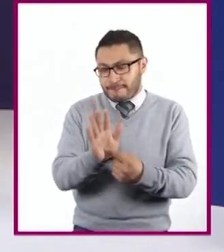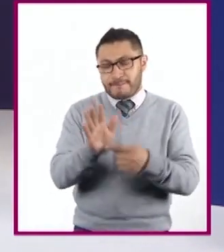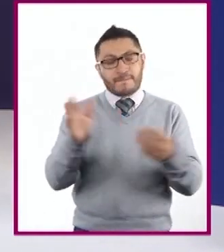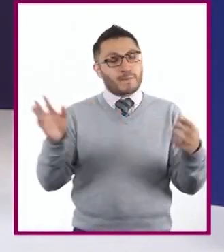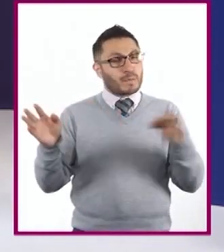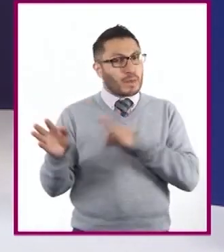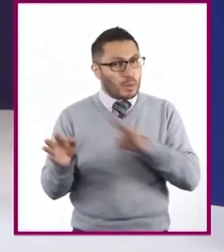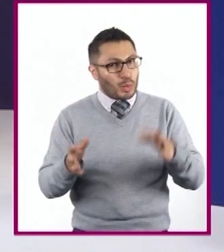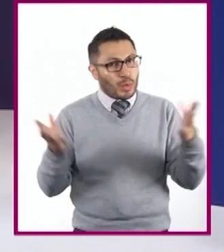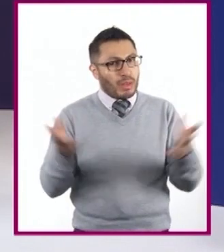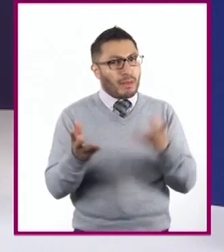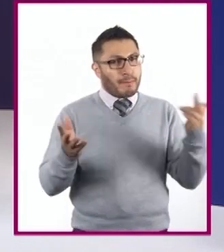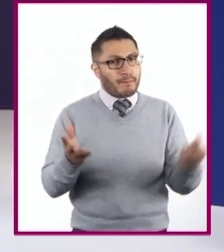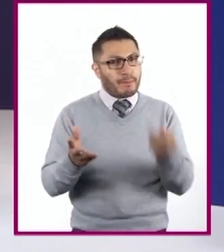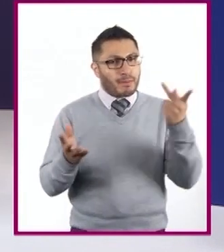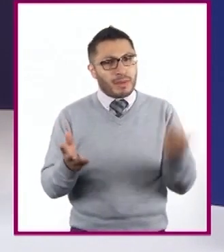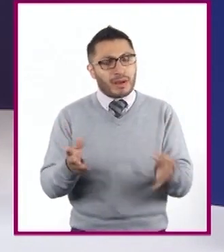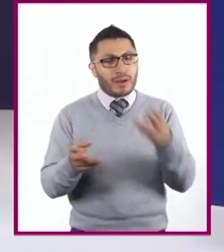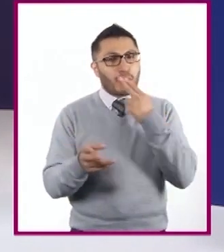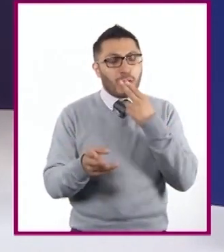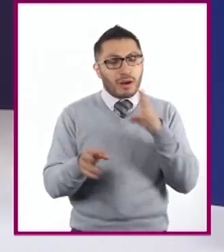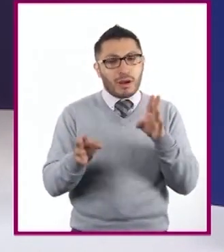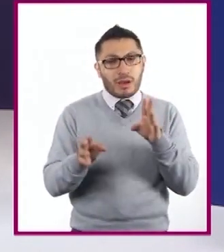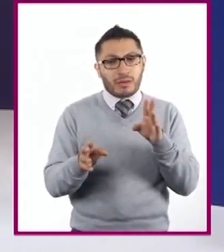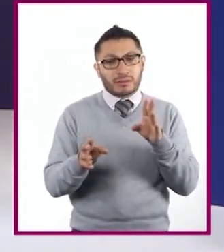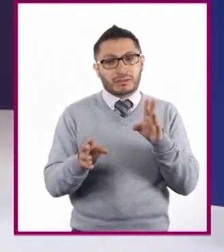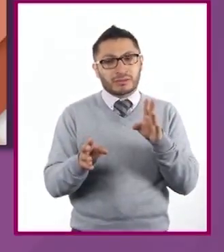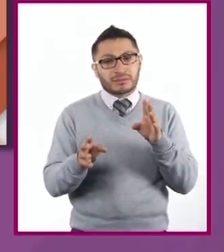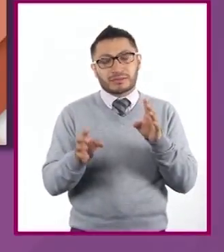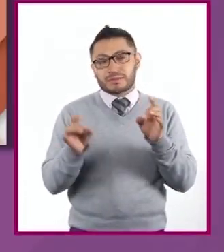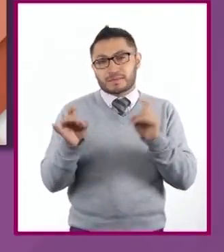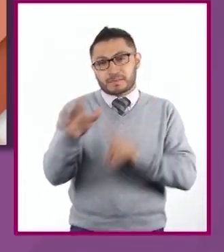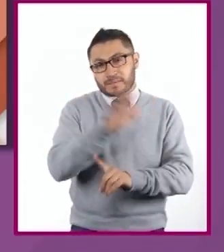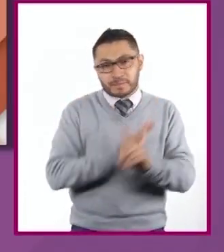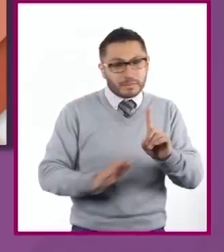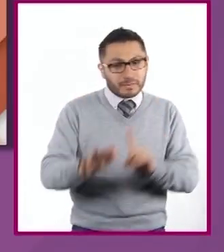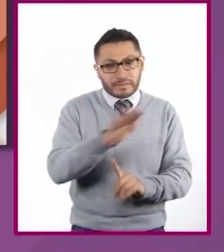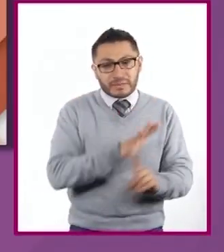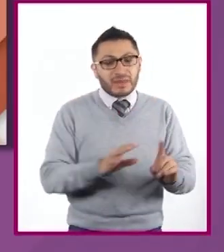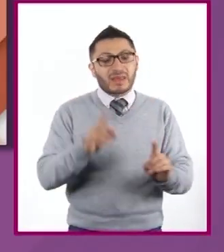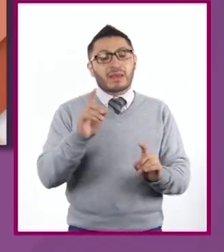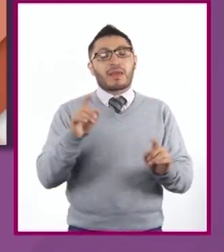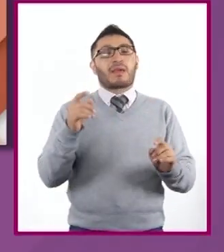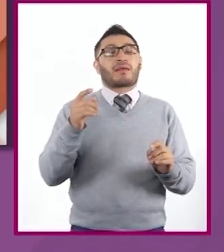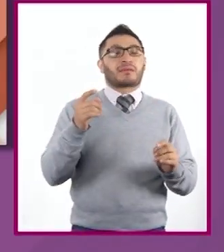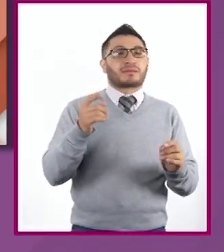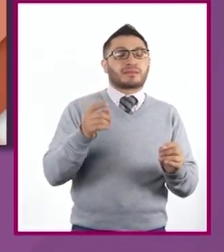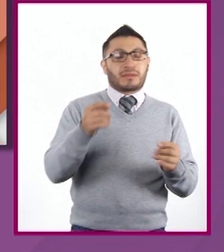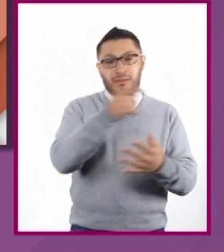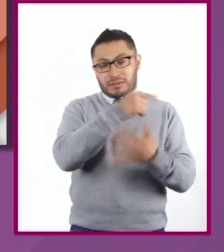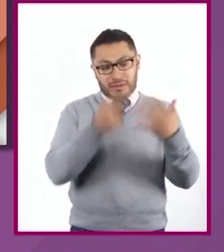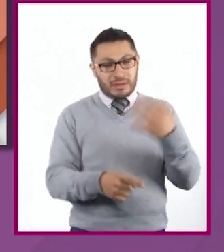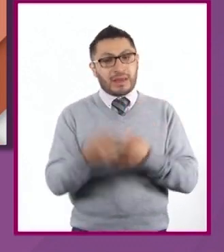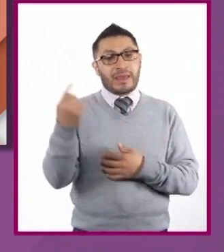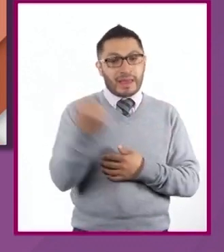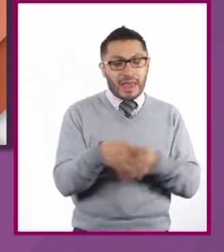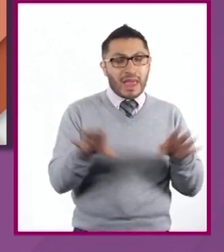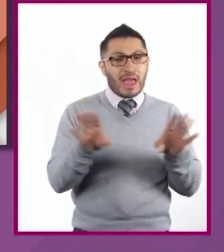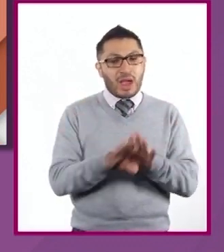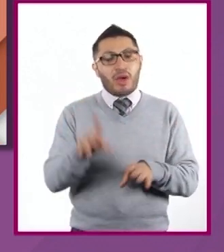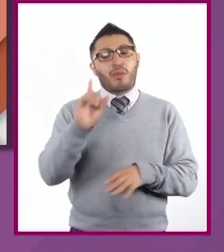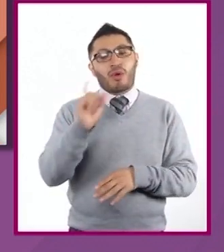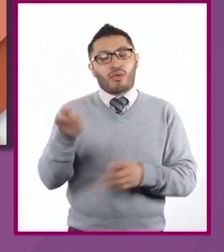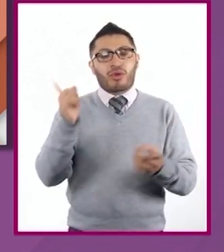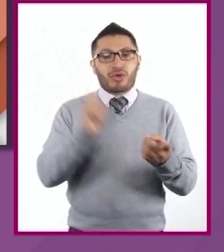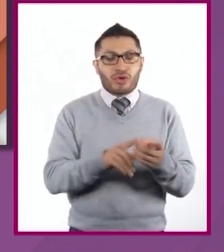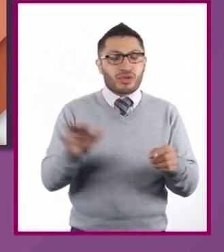elaborar estas preguntas utilizando los circunstanciales. ¿Qué? ¿Cómo? ¿Cuándo? ¿Dónde? ¿Por qué?